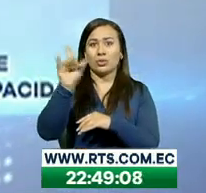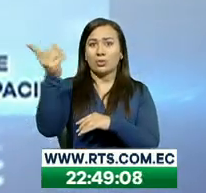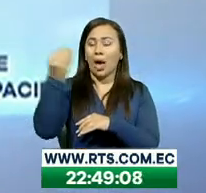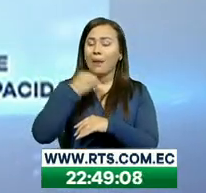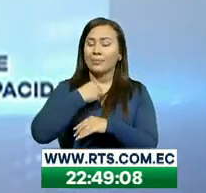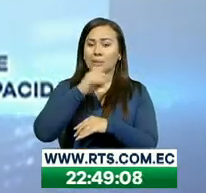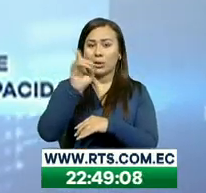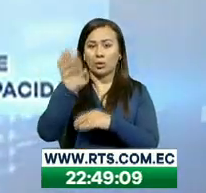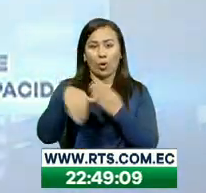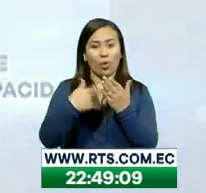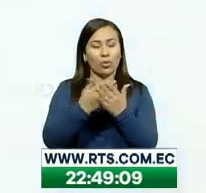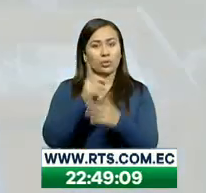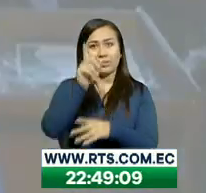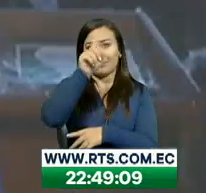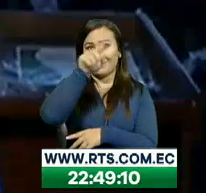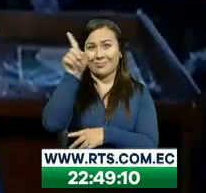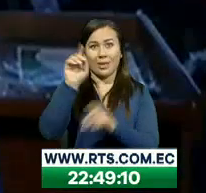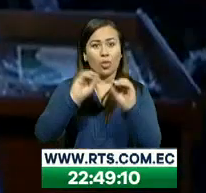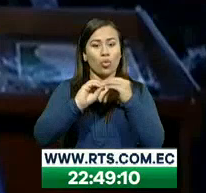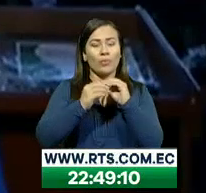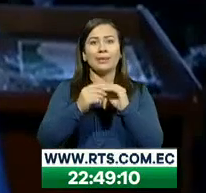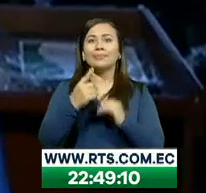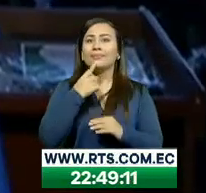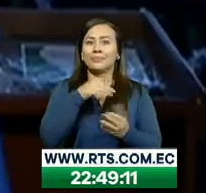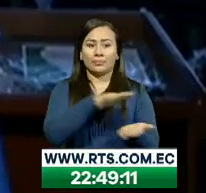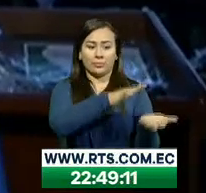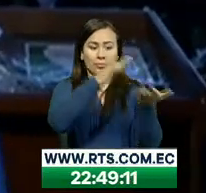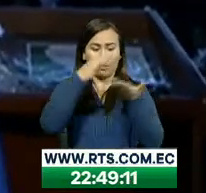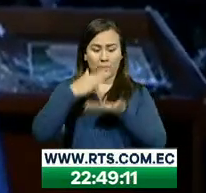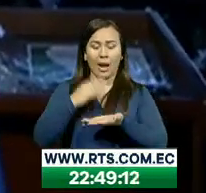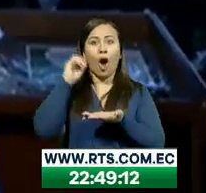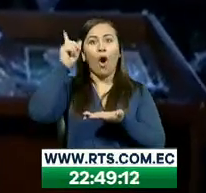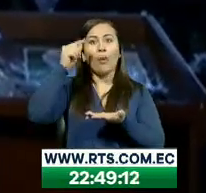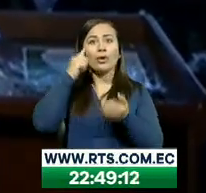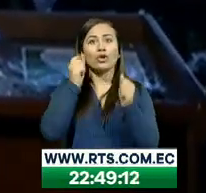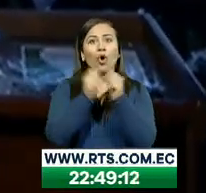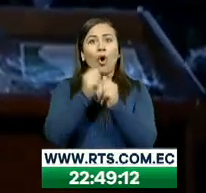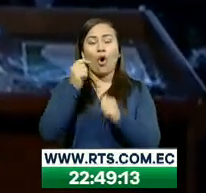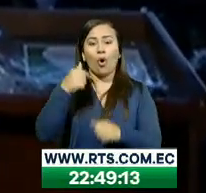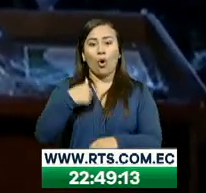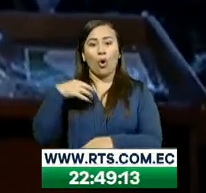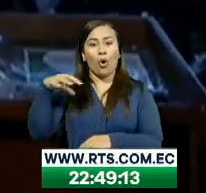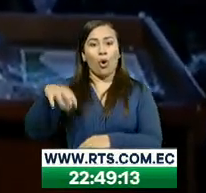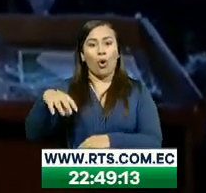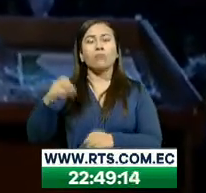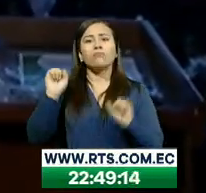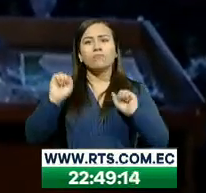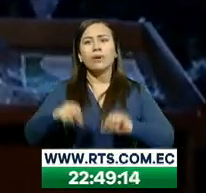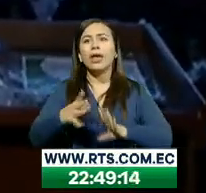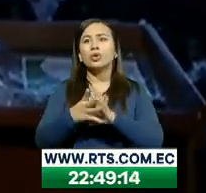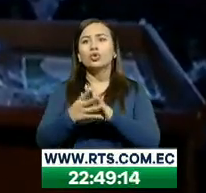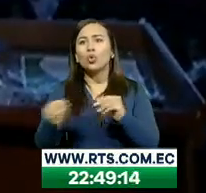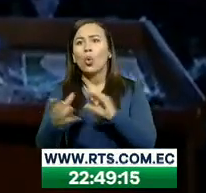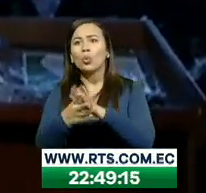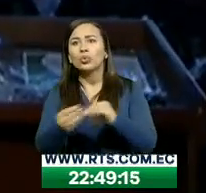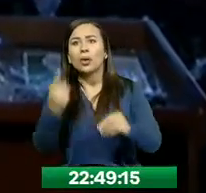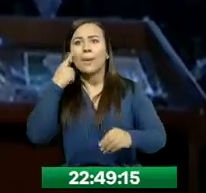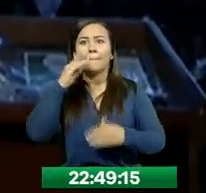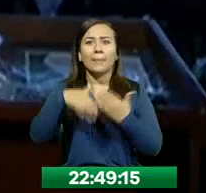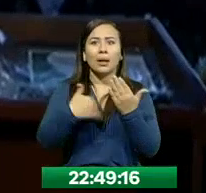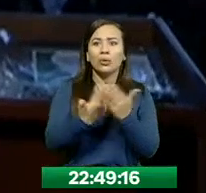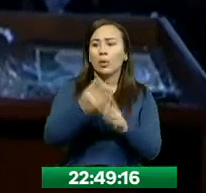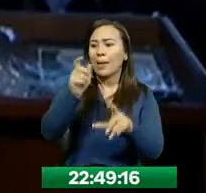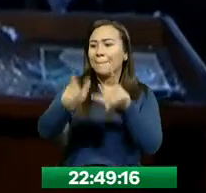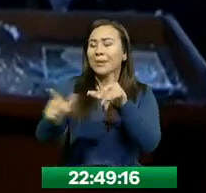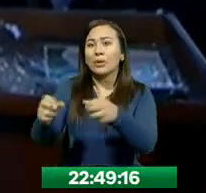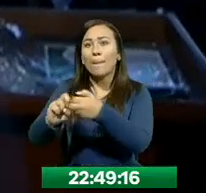476.191 personas con discapacidad. Con este código ya el gobierno y el Estado se compromete a darle soluciones específicas según